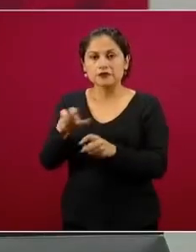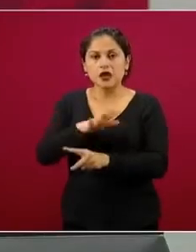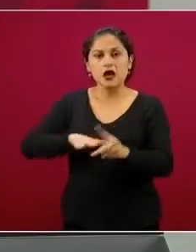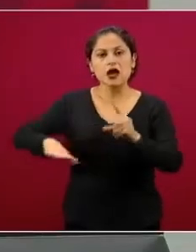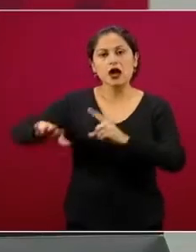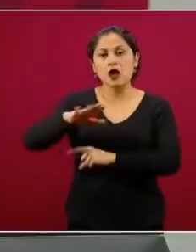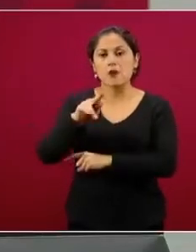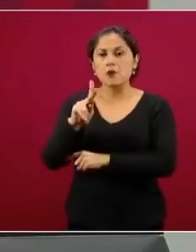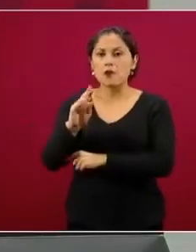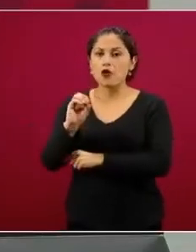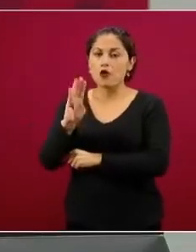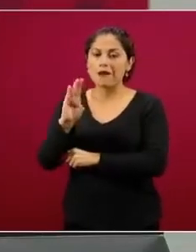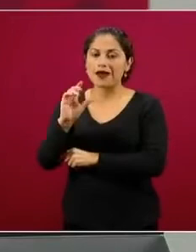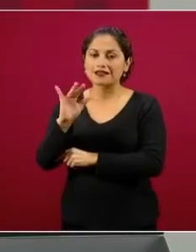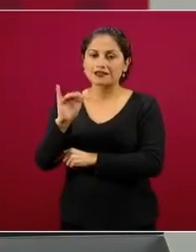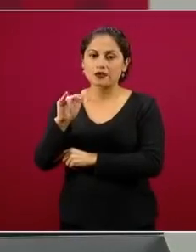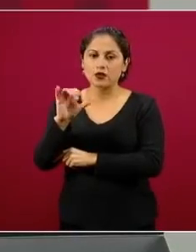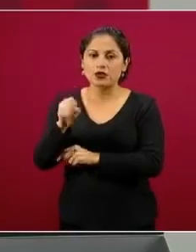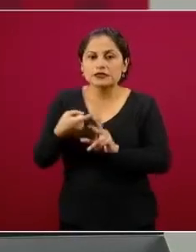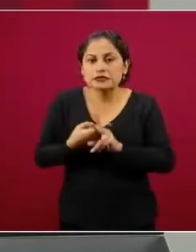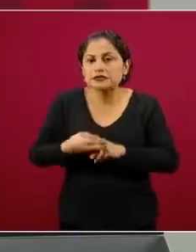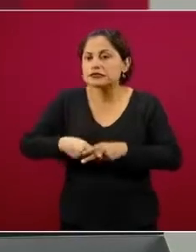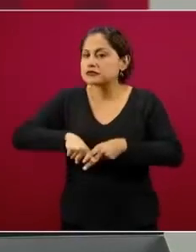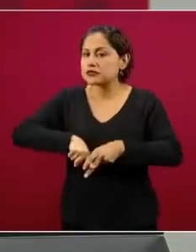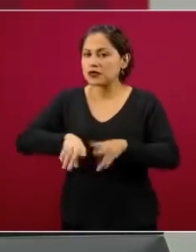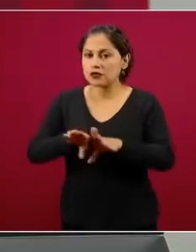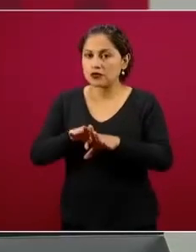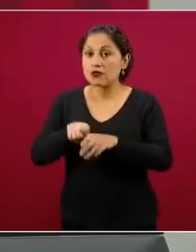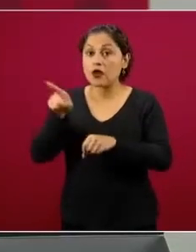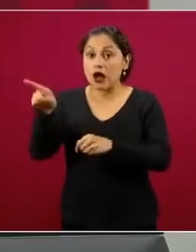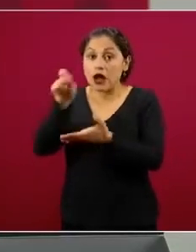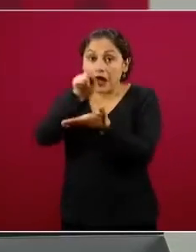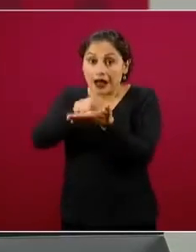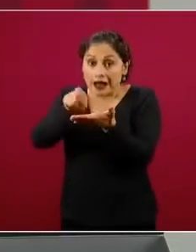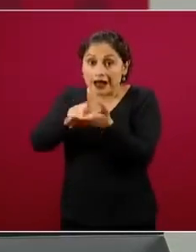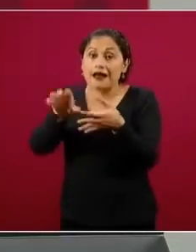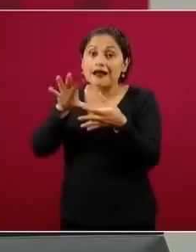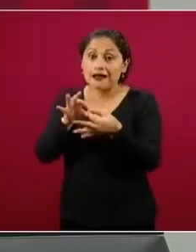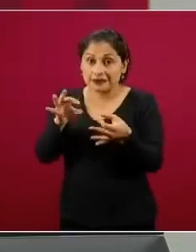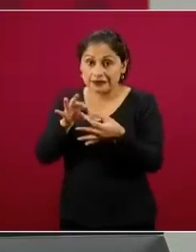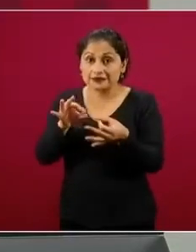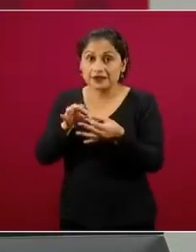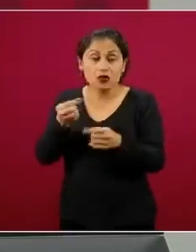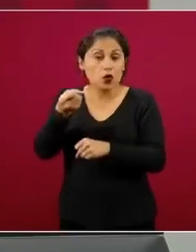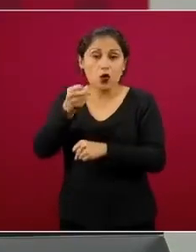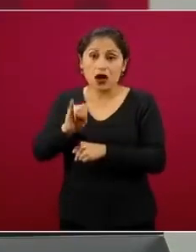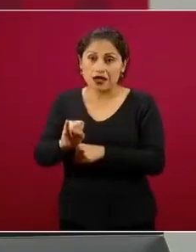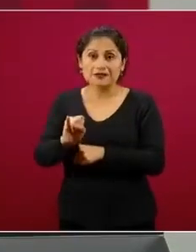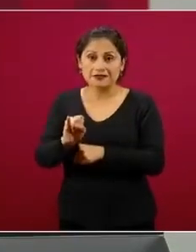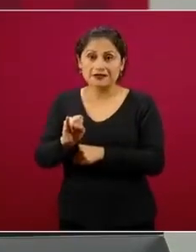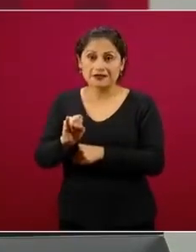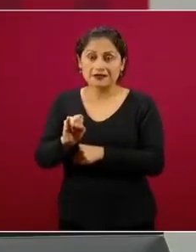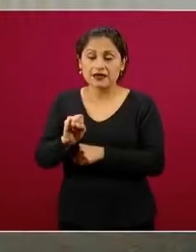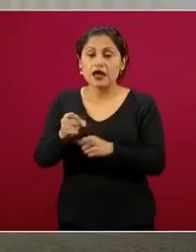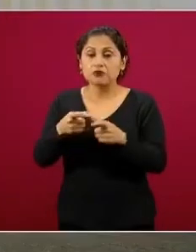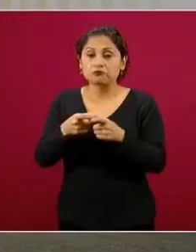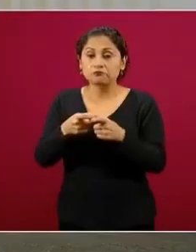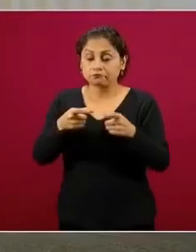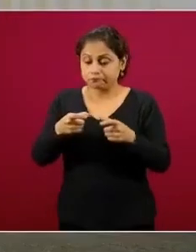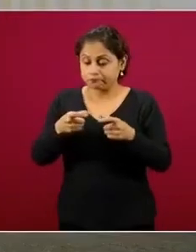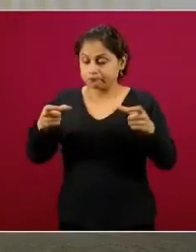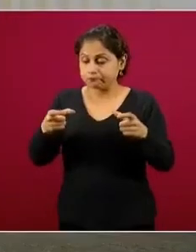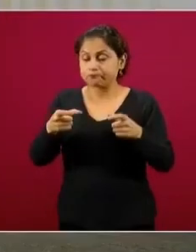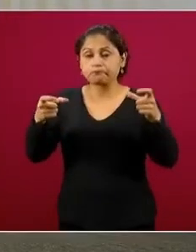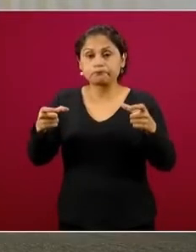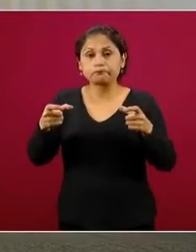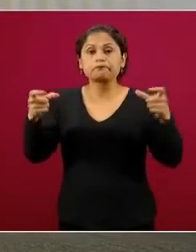poblaciones. Y lo que describió es precisamente esta progresión exponencial, también conocida como progresión geométrica, en donde